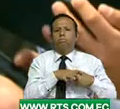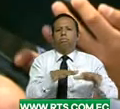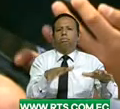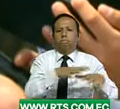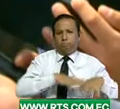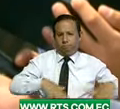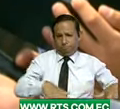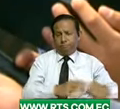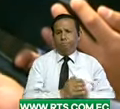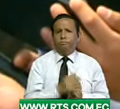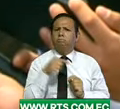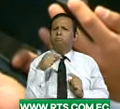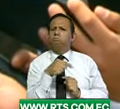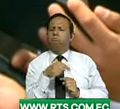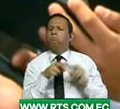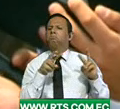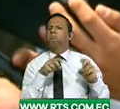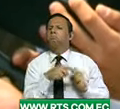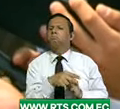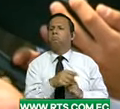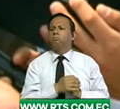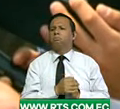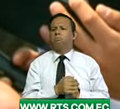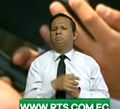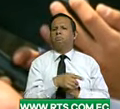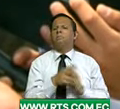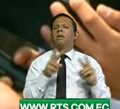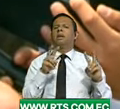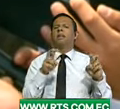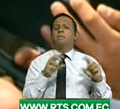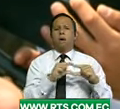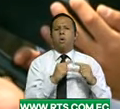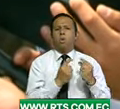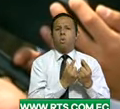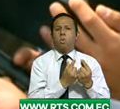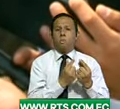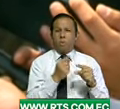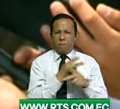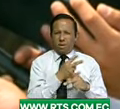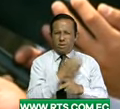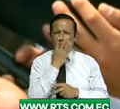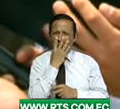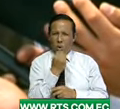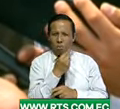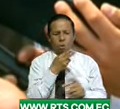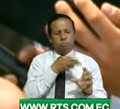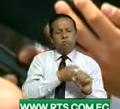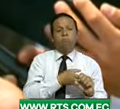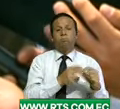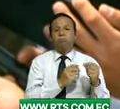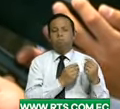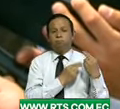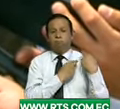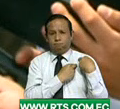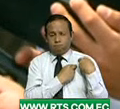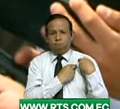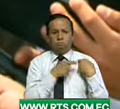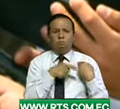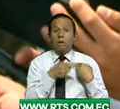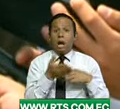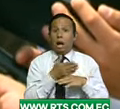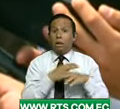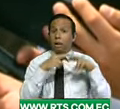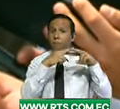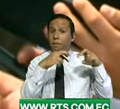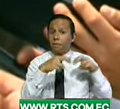El mismo que tiene una tendencia a la hegemonía del grupo terrorista Los Lobos, quien, de acuerdo a las investigaciones previas, presuntamente